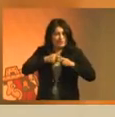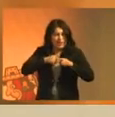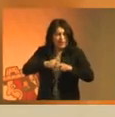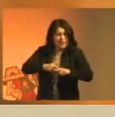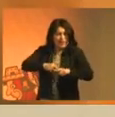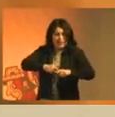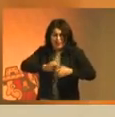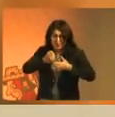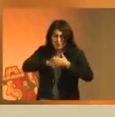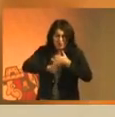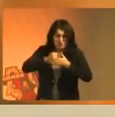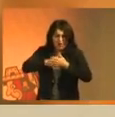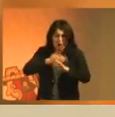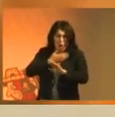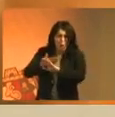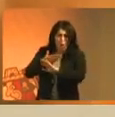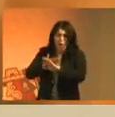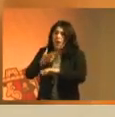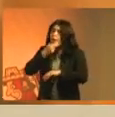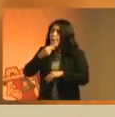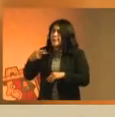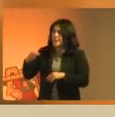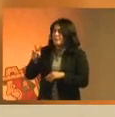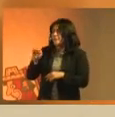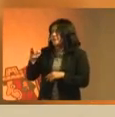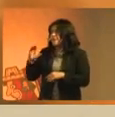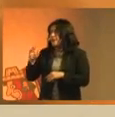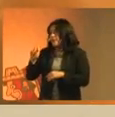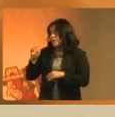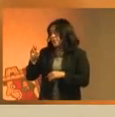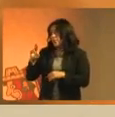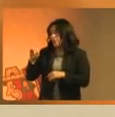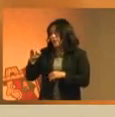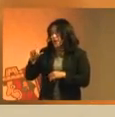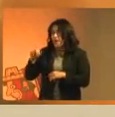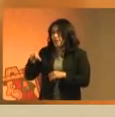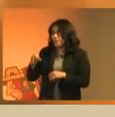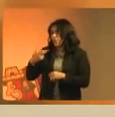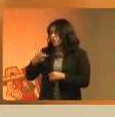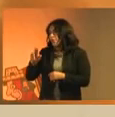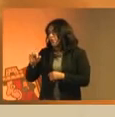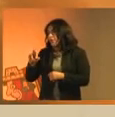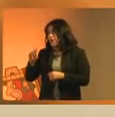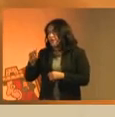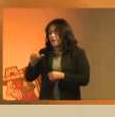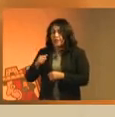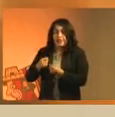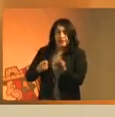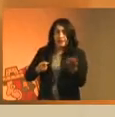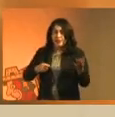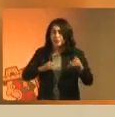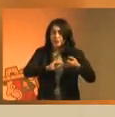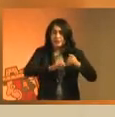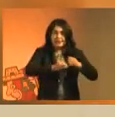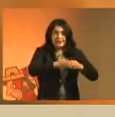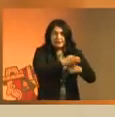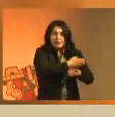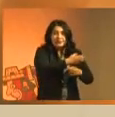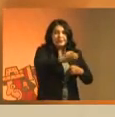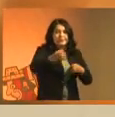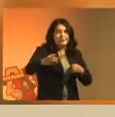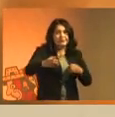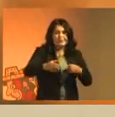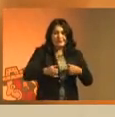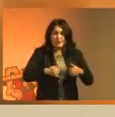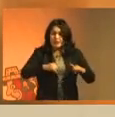victoriano huerta que no se había plegado al huertismo que estaba en rebeldía que eran campesinos que estaban tomando tierras que estaban